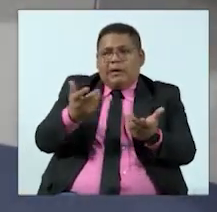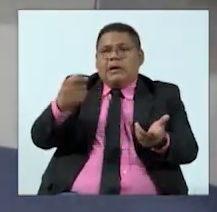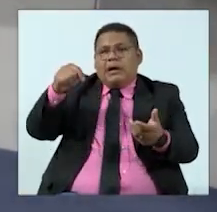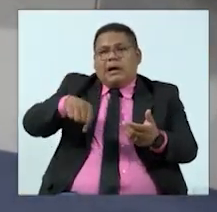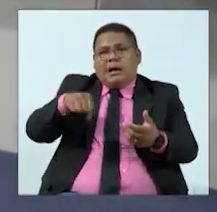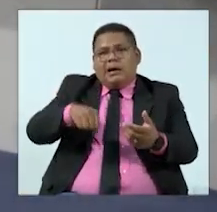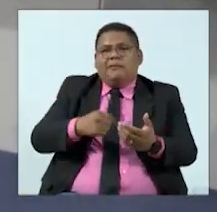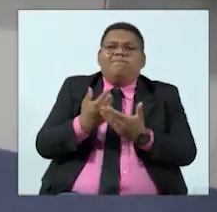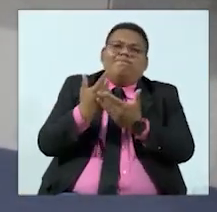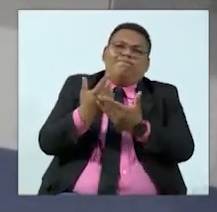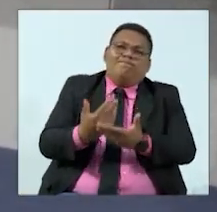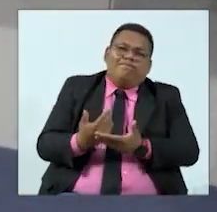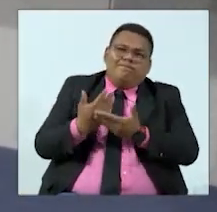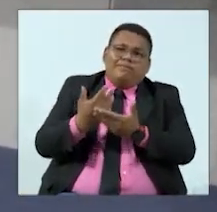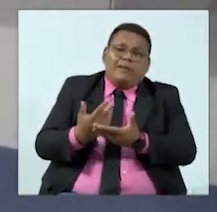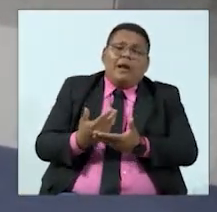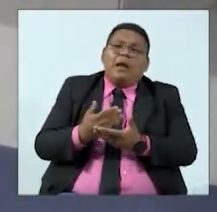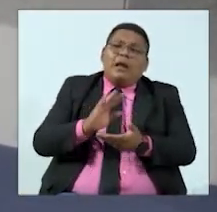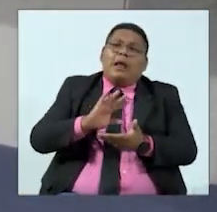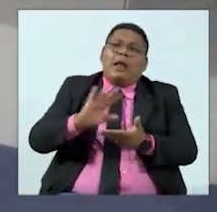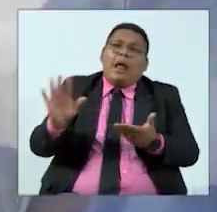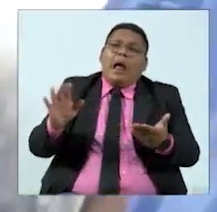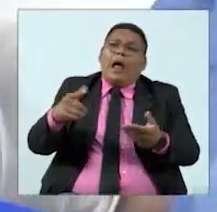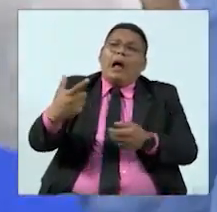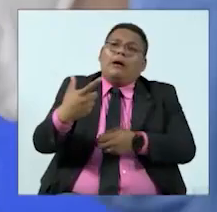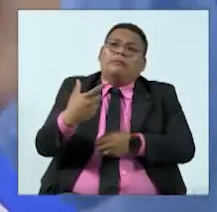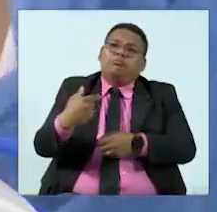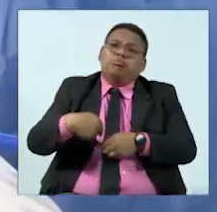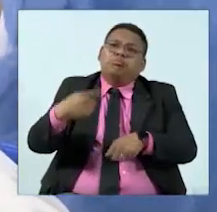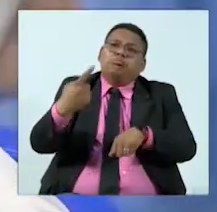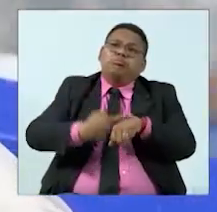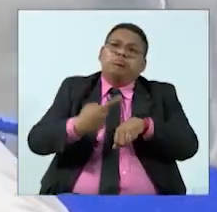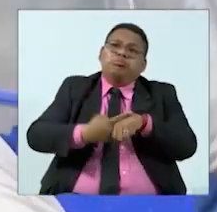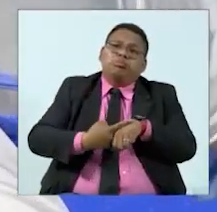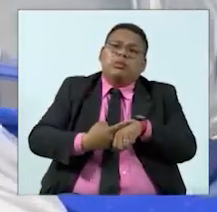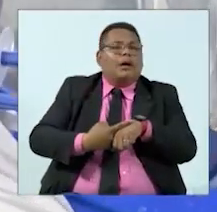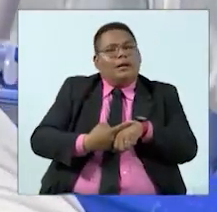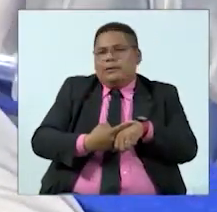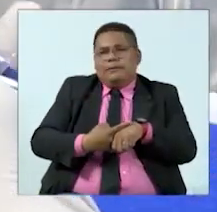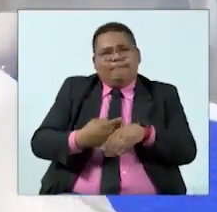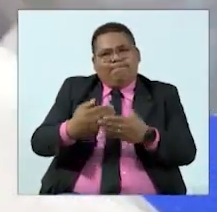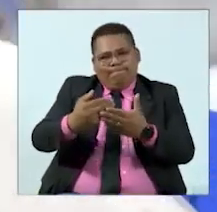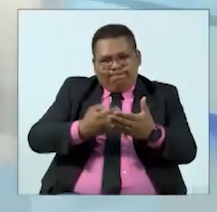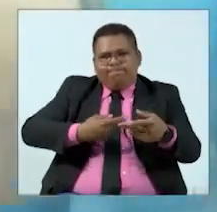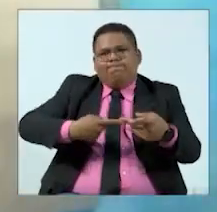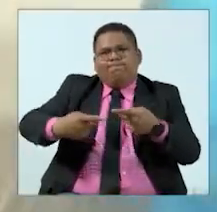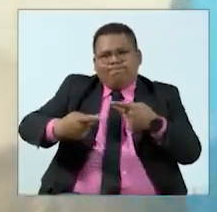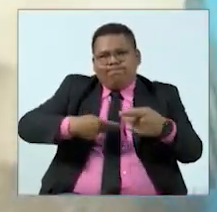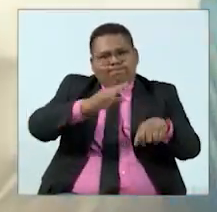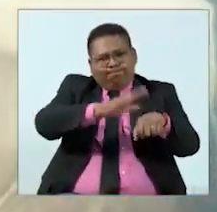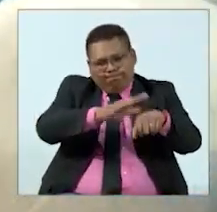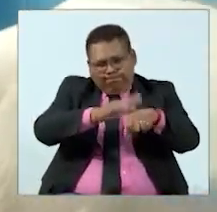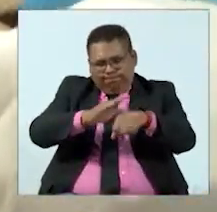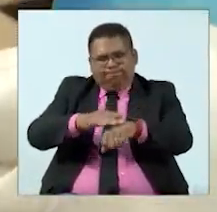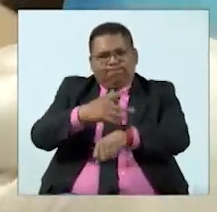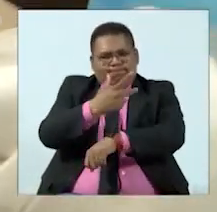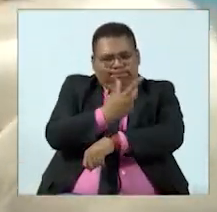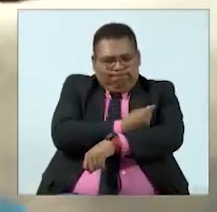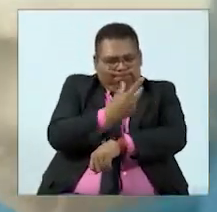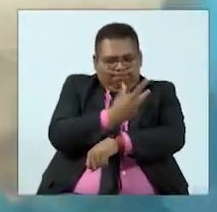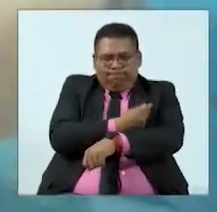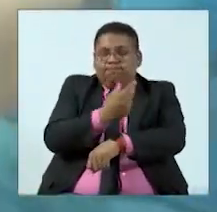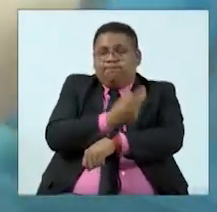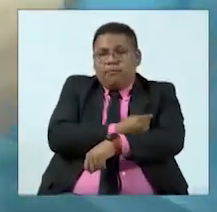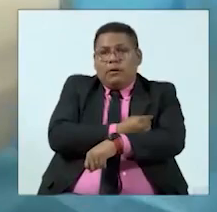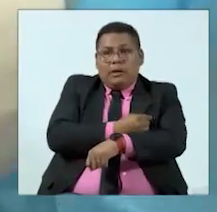esperar este no nada más con los brazos cruzados no estamos tratando hacer la recuperación de aquellas dosis que hacen falta independientemente